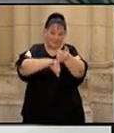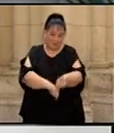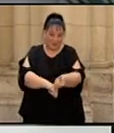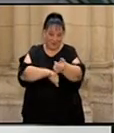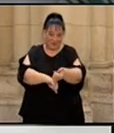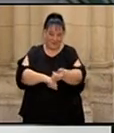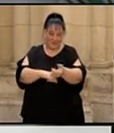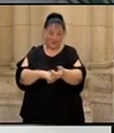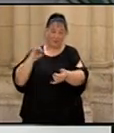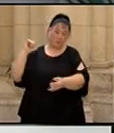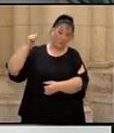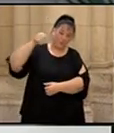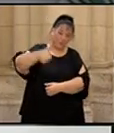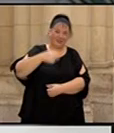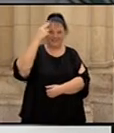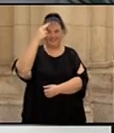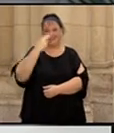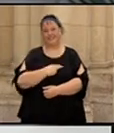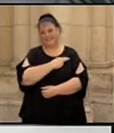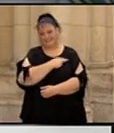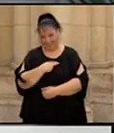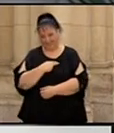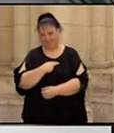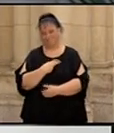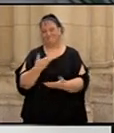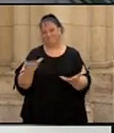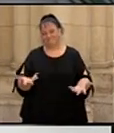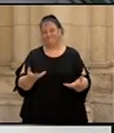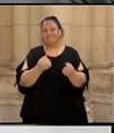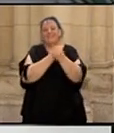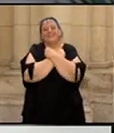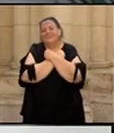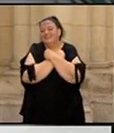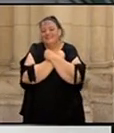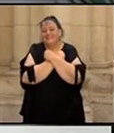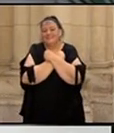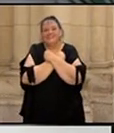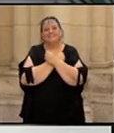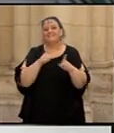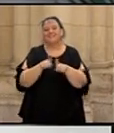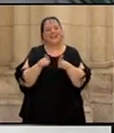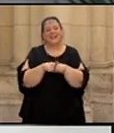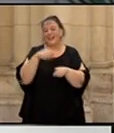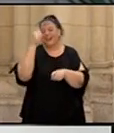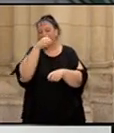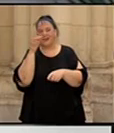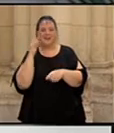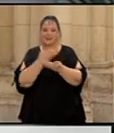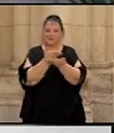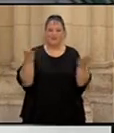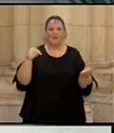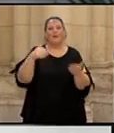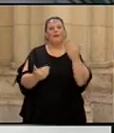el matrimonio cristiano. Queridos hermanos, también hoy celebramos la jornada